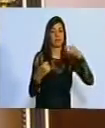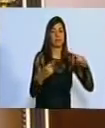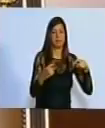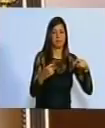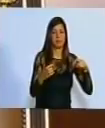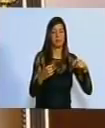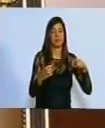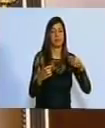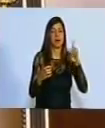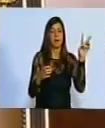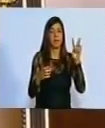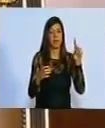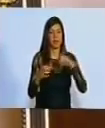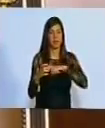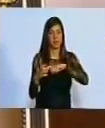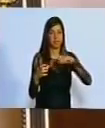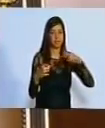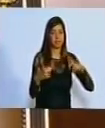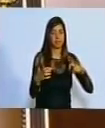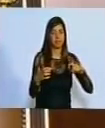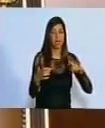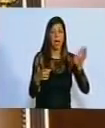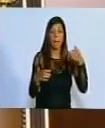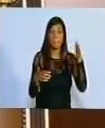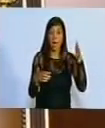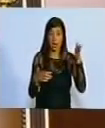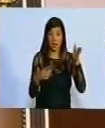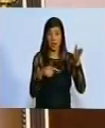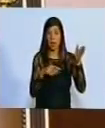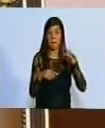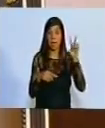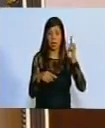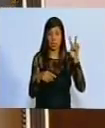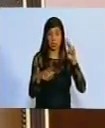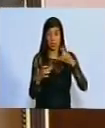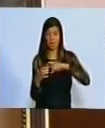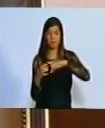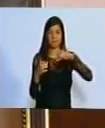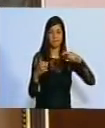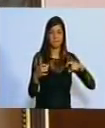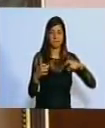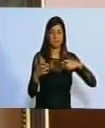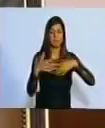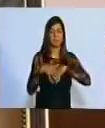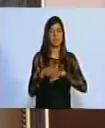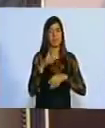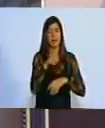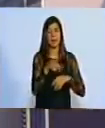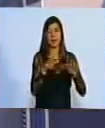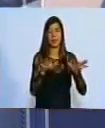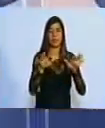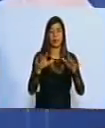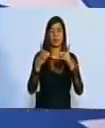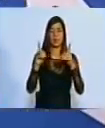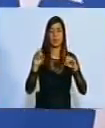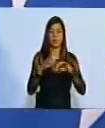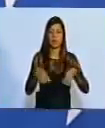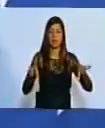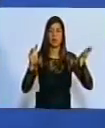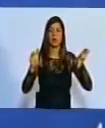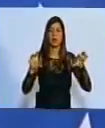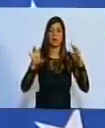Colombia separada. La bandera de Venezuela salió de la separación de la Gran Colombia en 1831 con